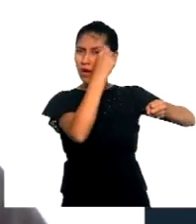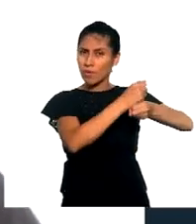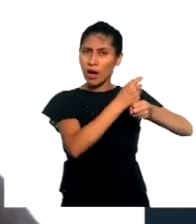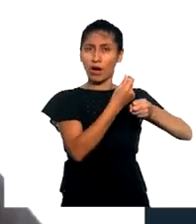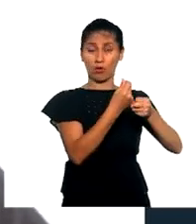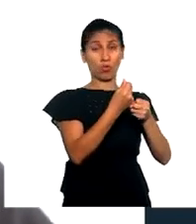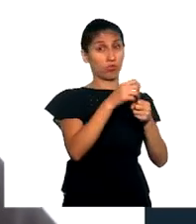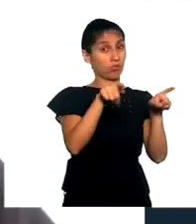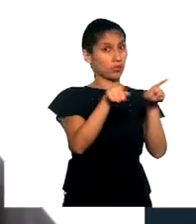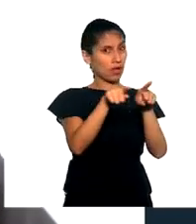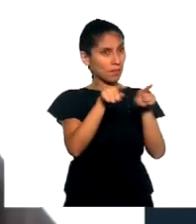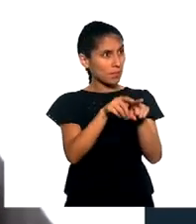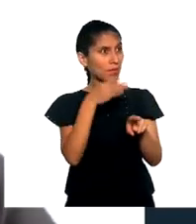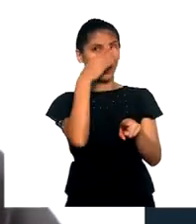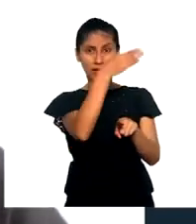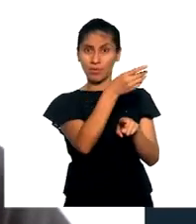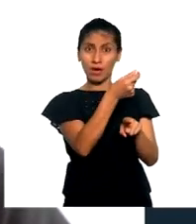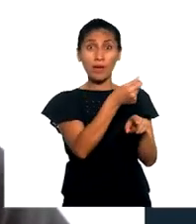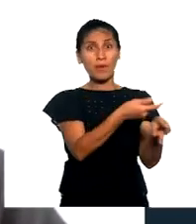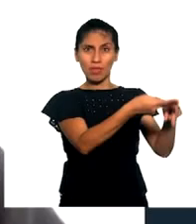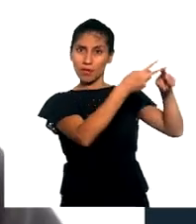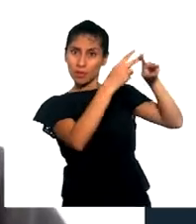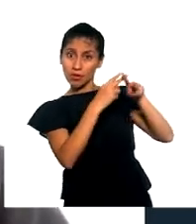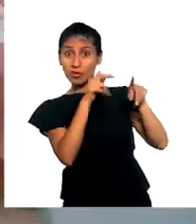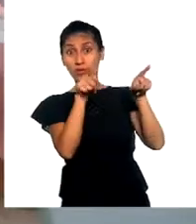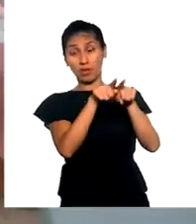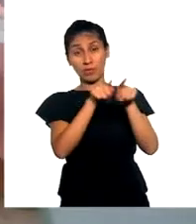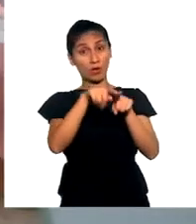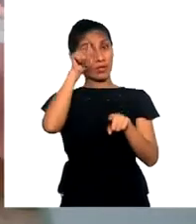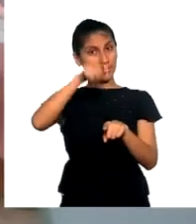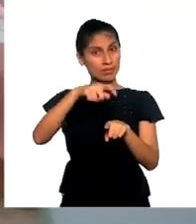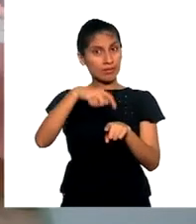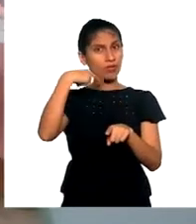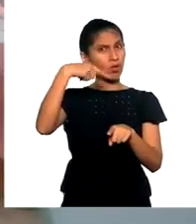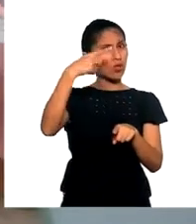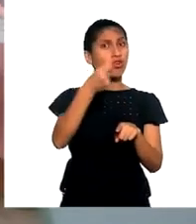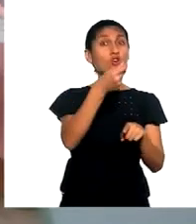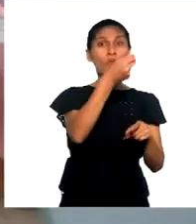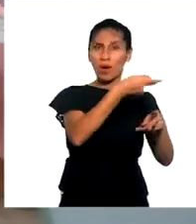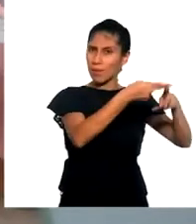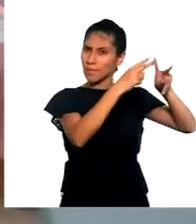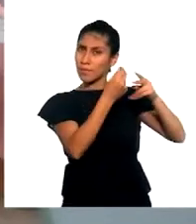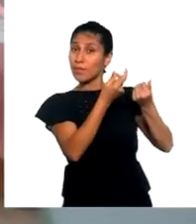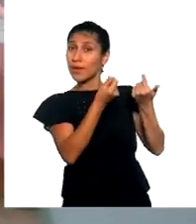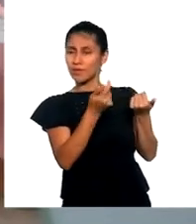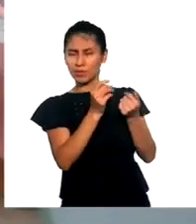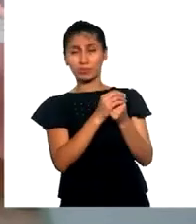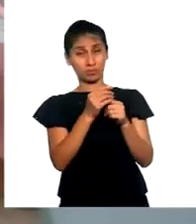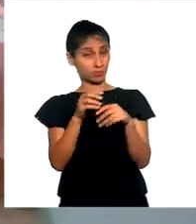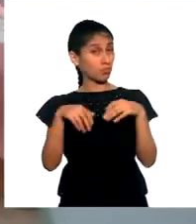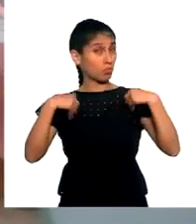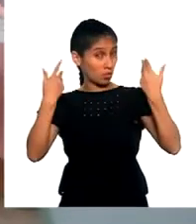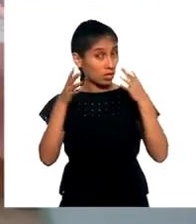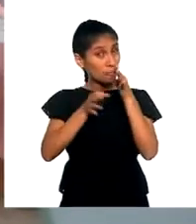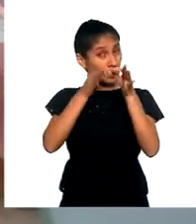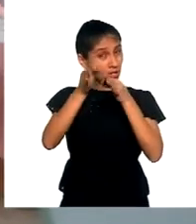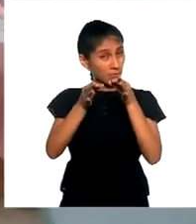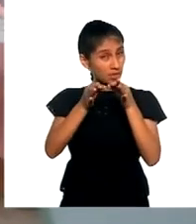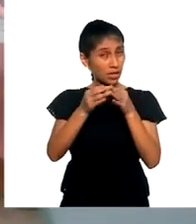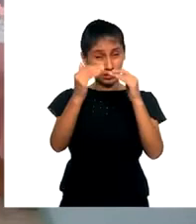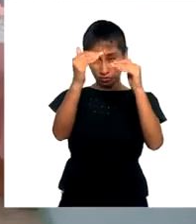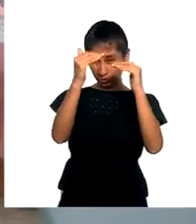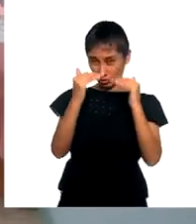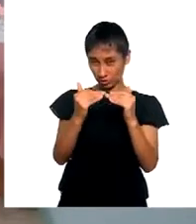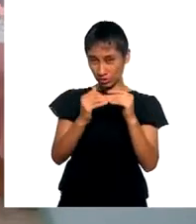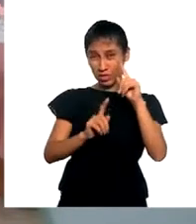servicios no y para resolver las necesidades de vida cotidiana nos podrías dar algunos ejemplos de las dinámicas de instituciones de ahorro que surgen en